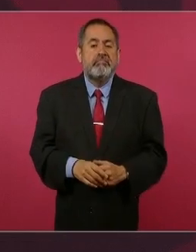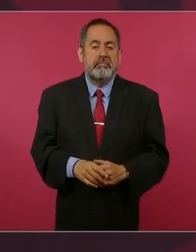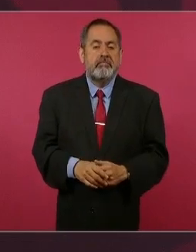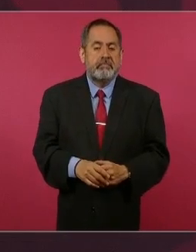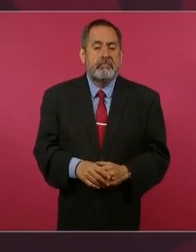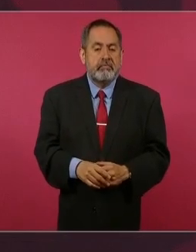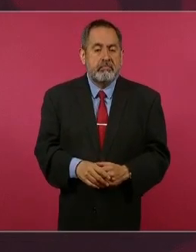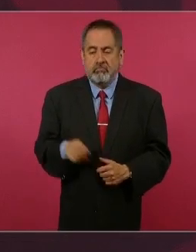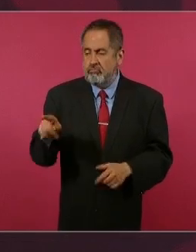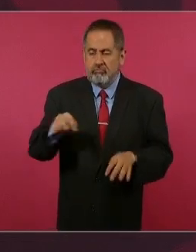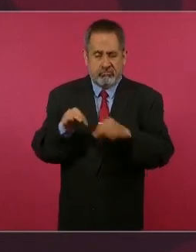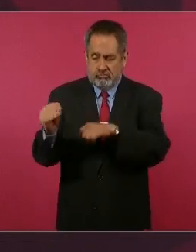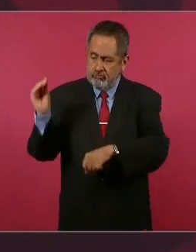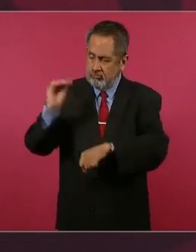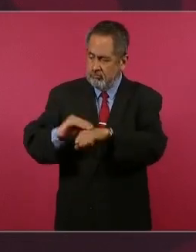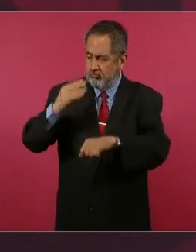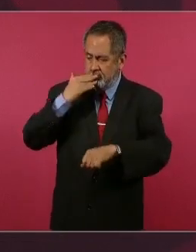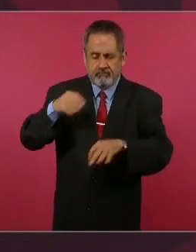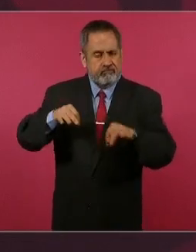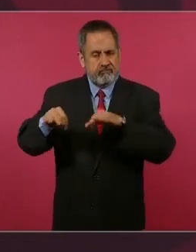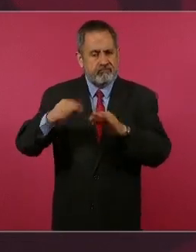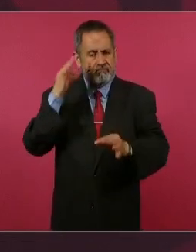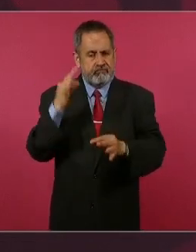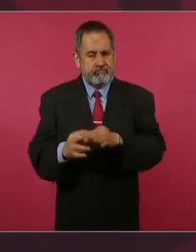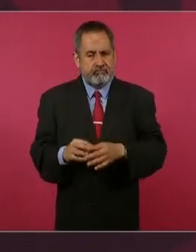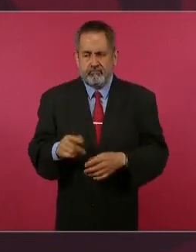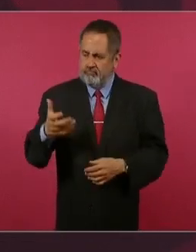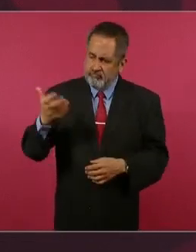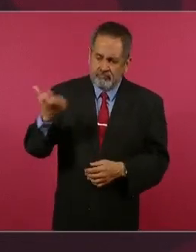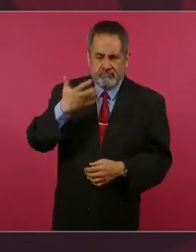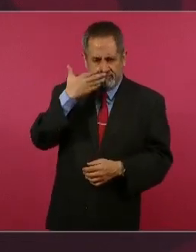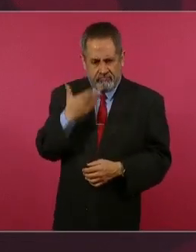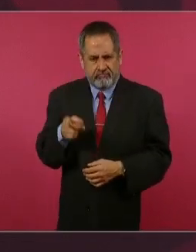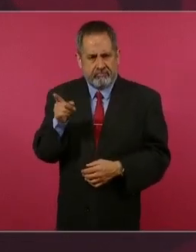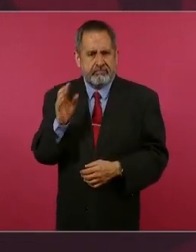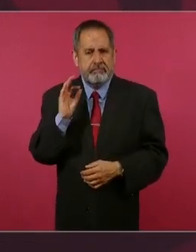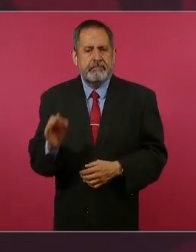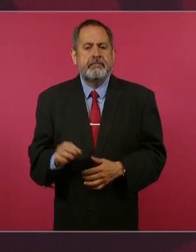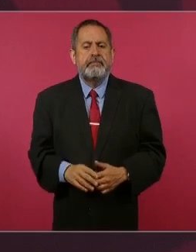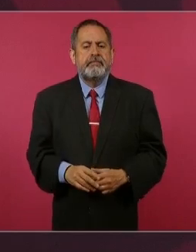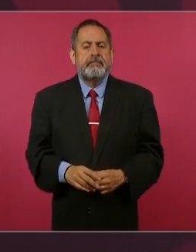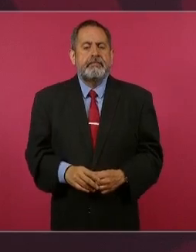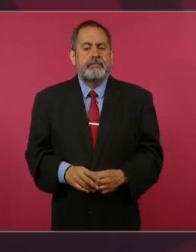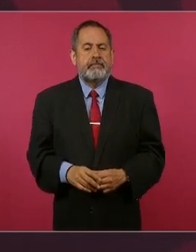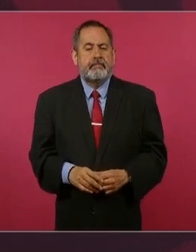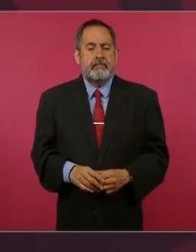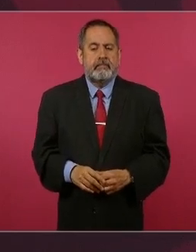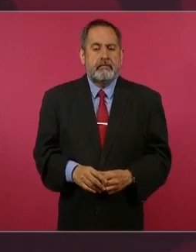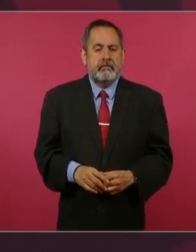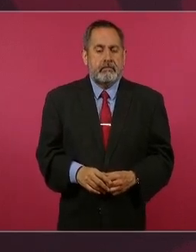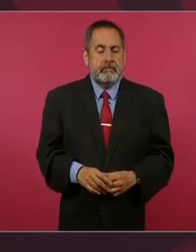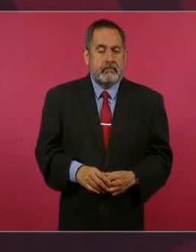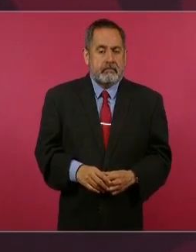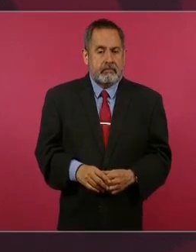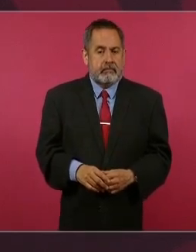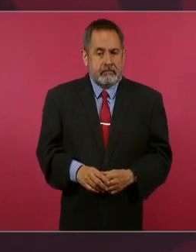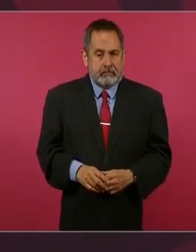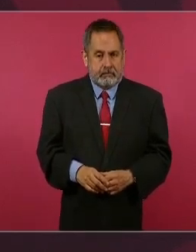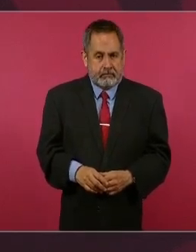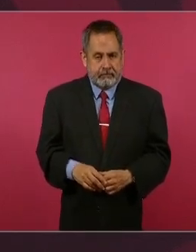actuó bien ha actuado bien estaba yo